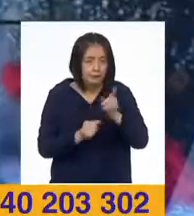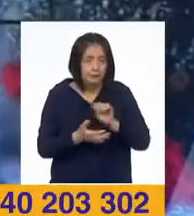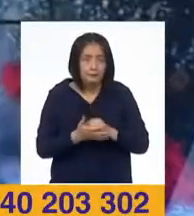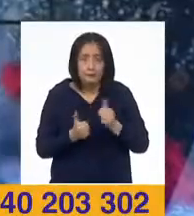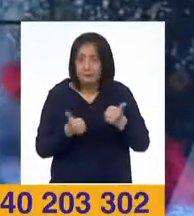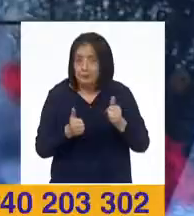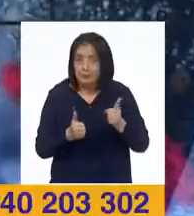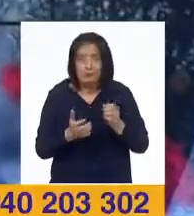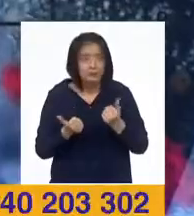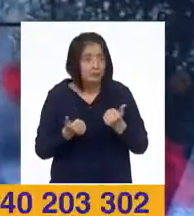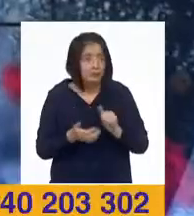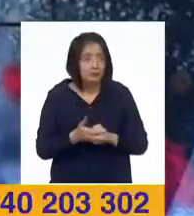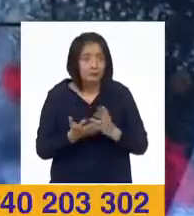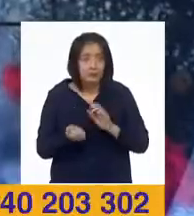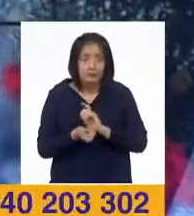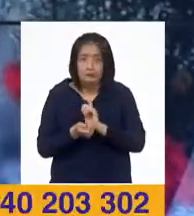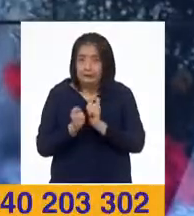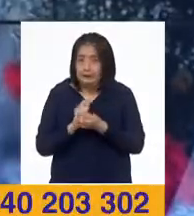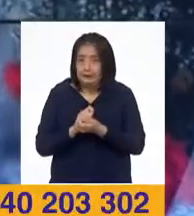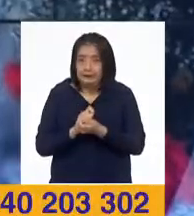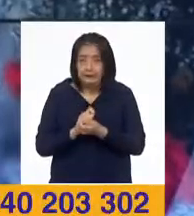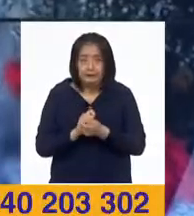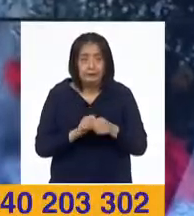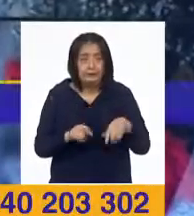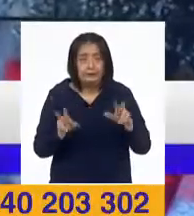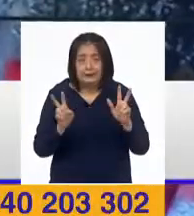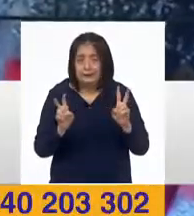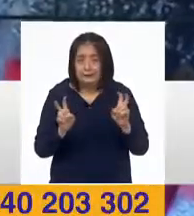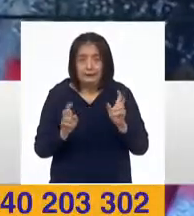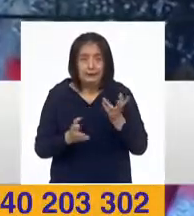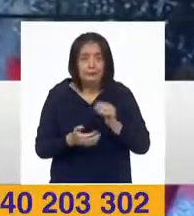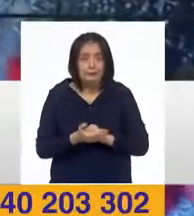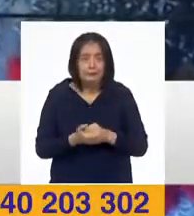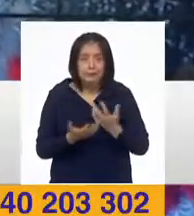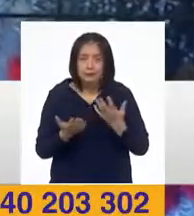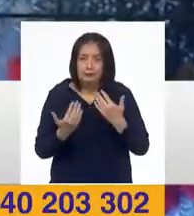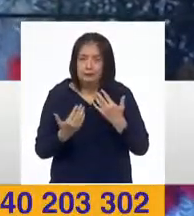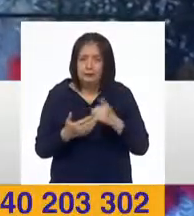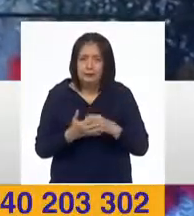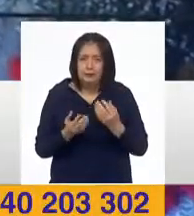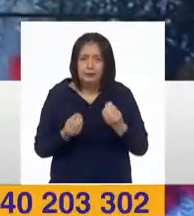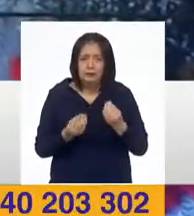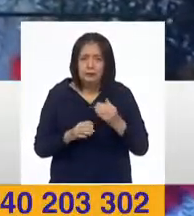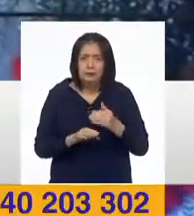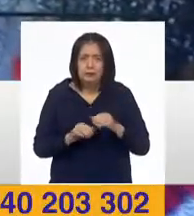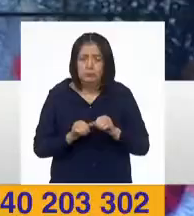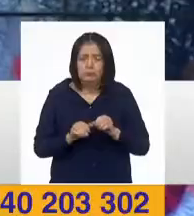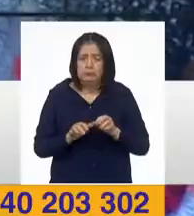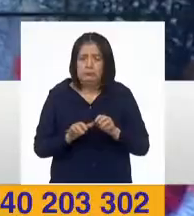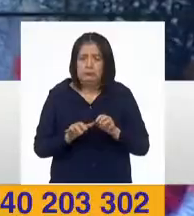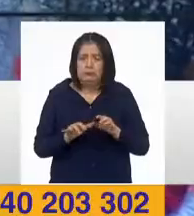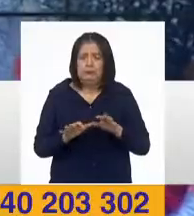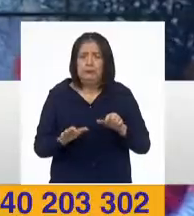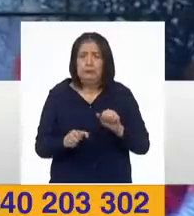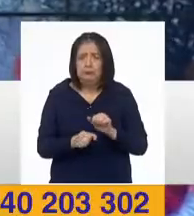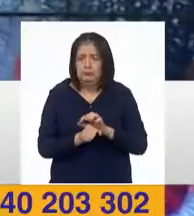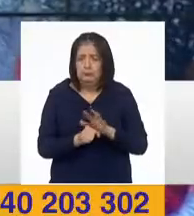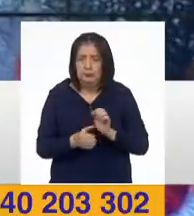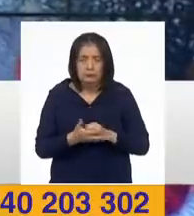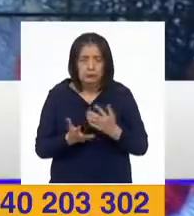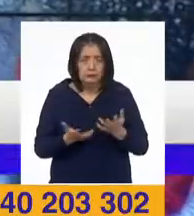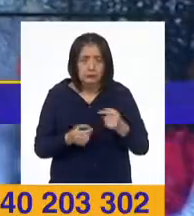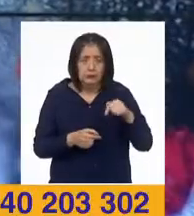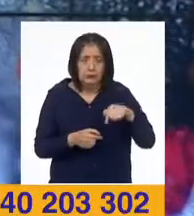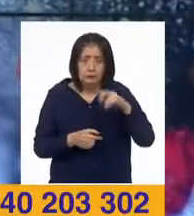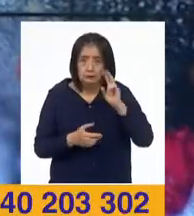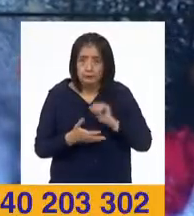Así es, muy bien, muy bien. Bueno, vamos a cambiar totalmente de tema para conversar un poco de cómo está avanzando la pandemia y principalmente en nuestro país, porque